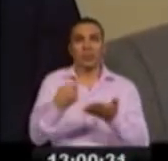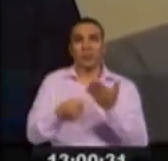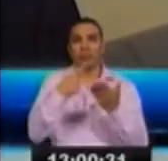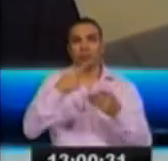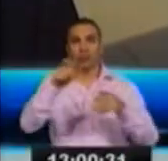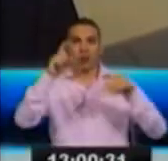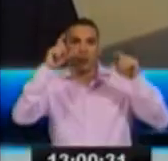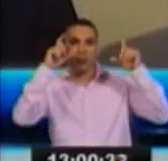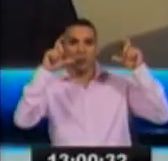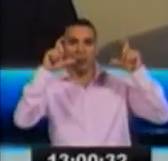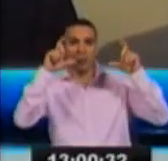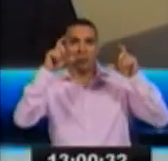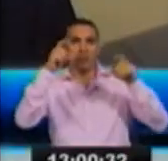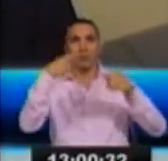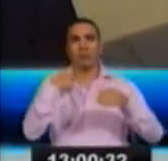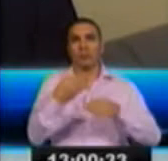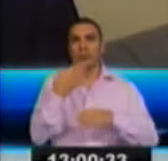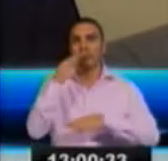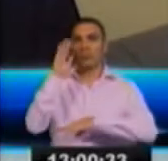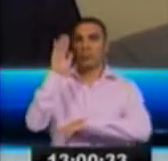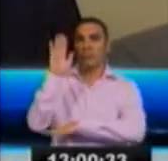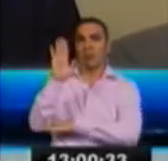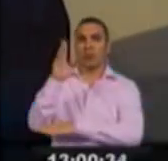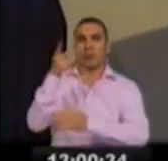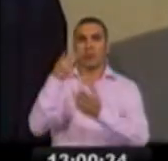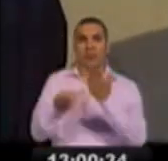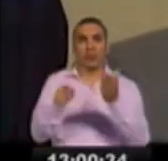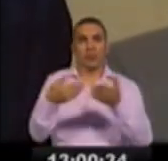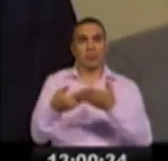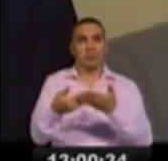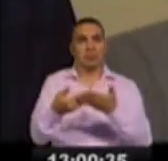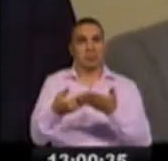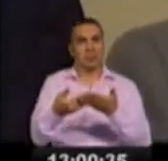foto, prometer una circunstancia que no tenía